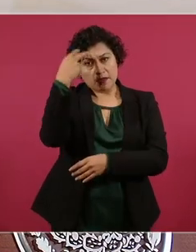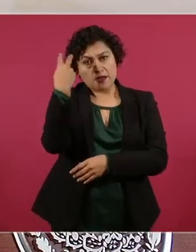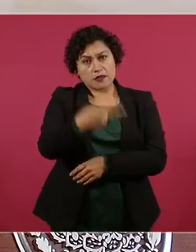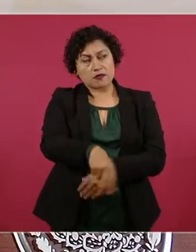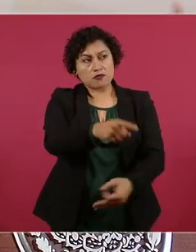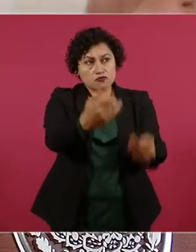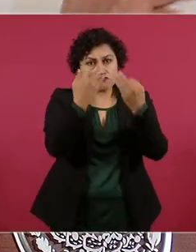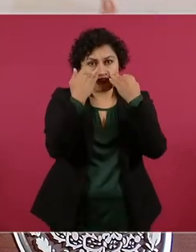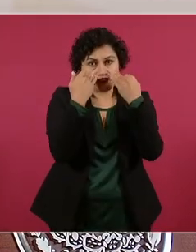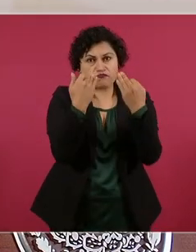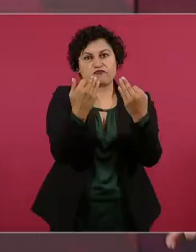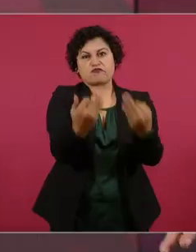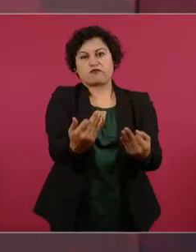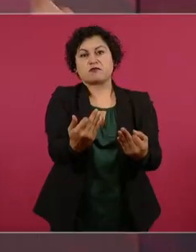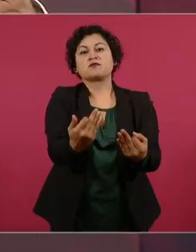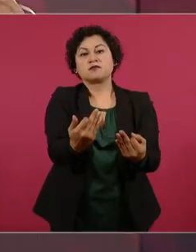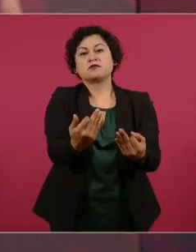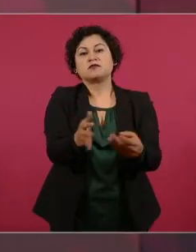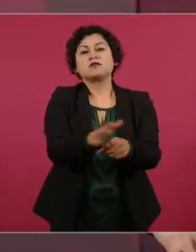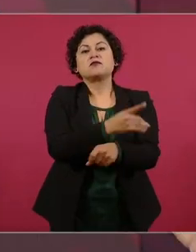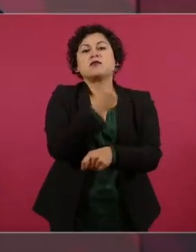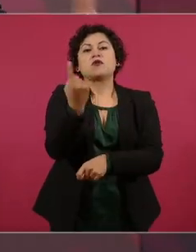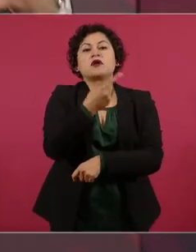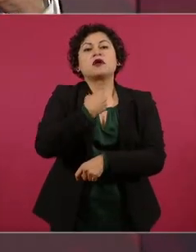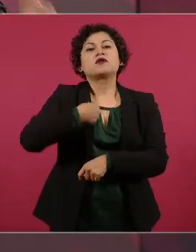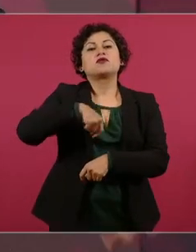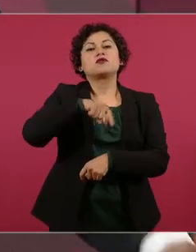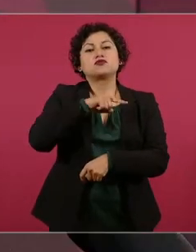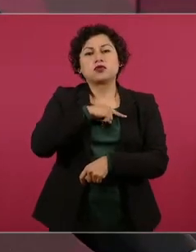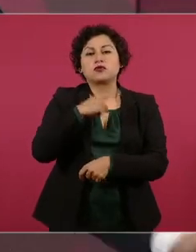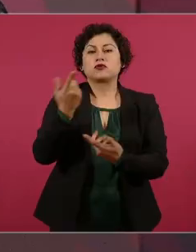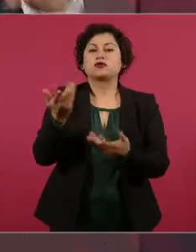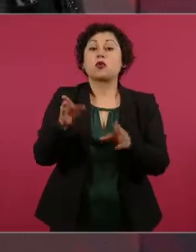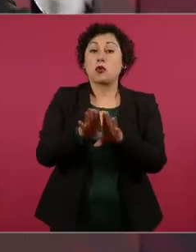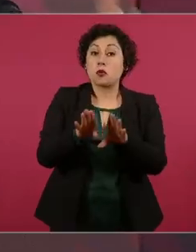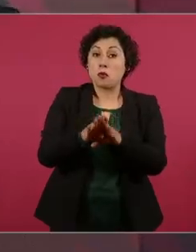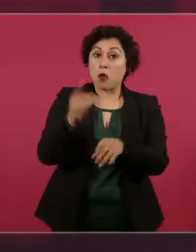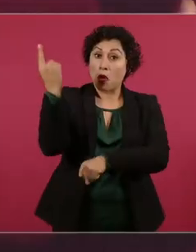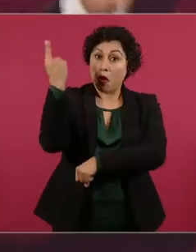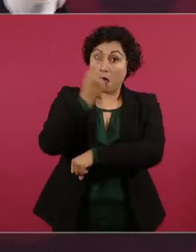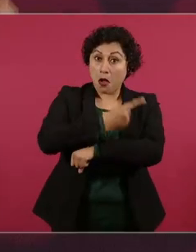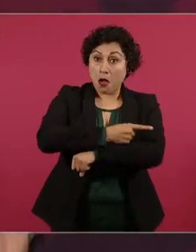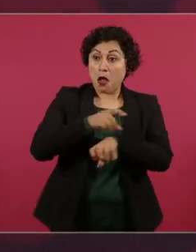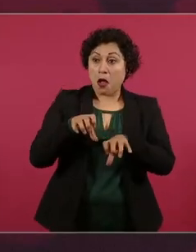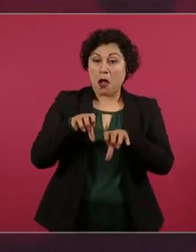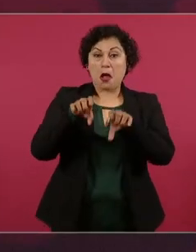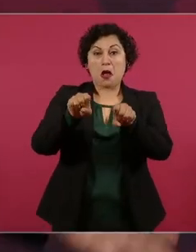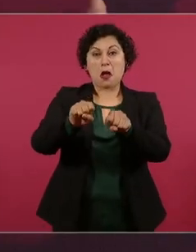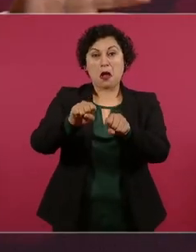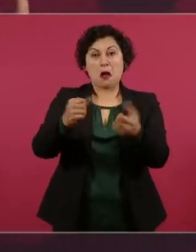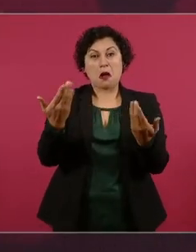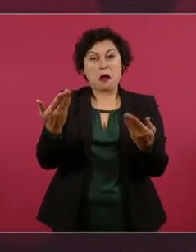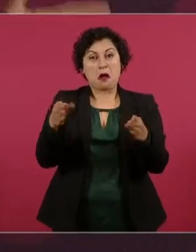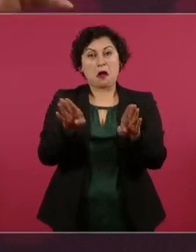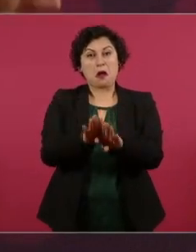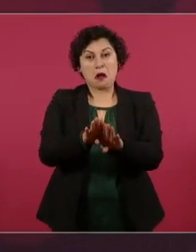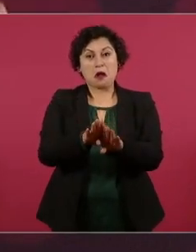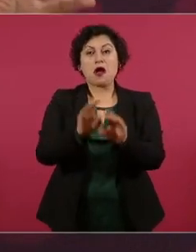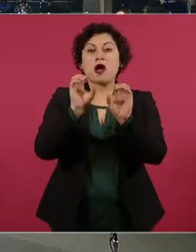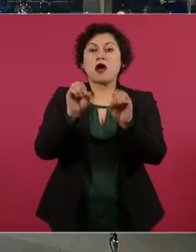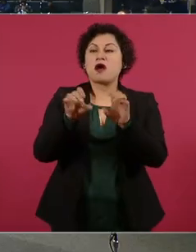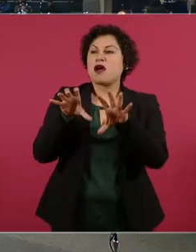En vez de hacer manifestaciones, tomar carreteras, tomar palacios, dijimos, no, vamos a caminar.